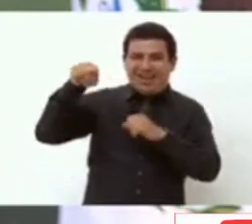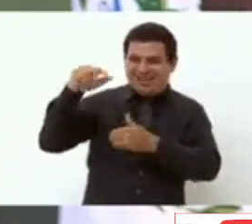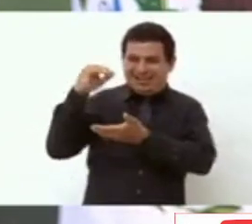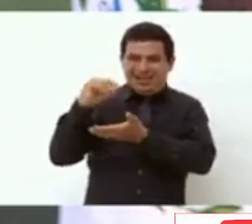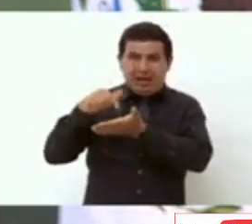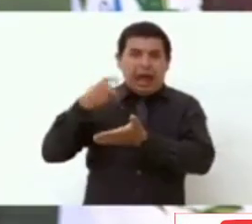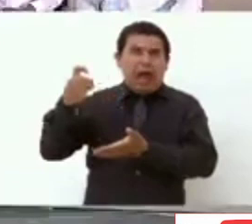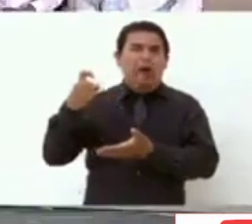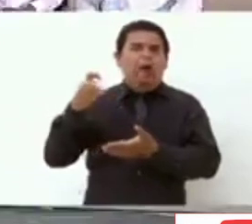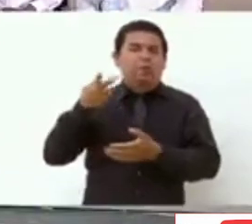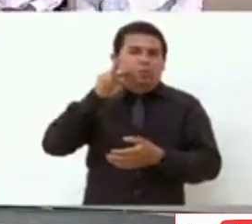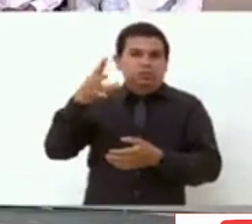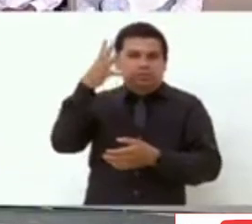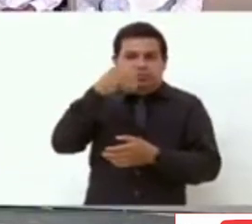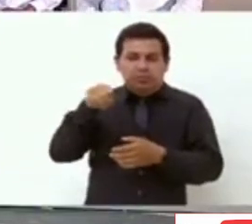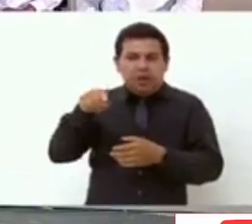la cuenta,